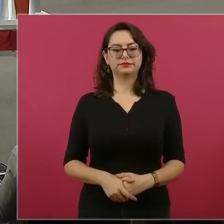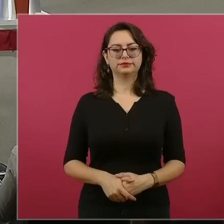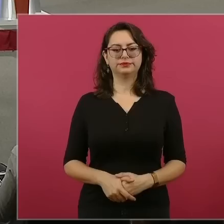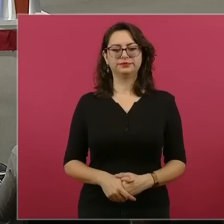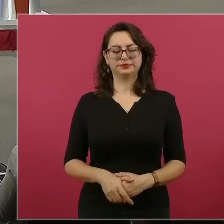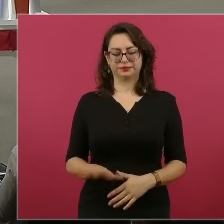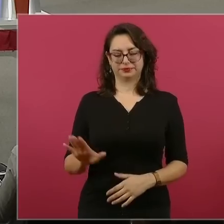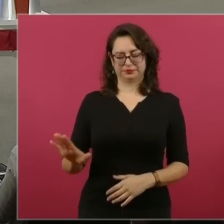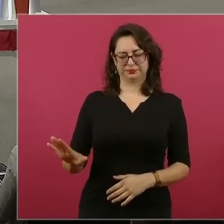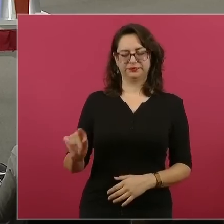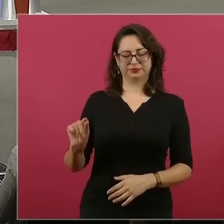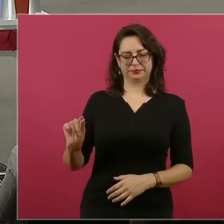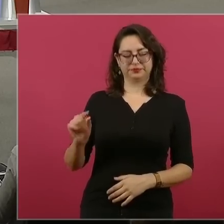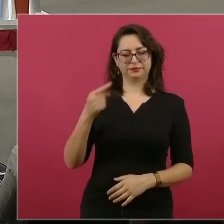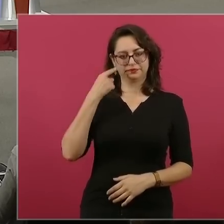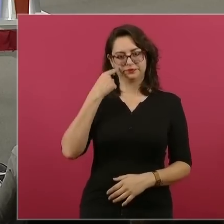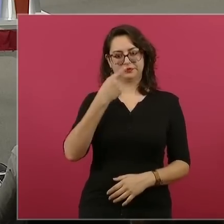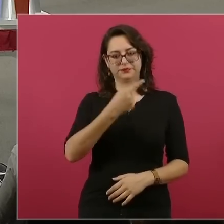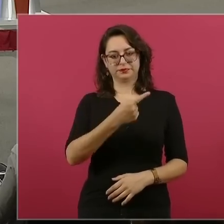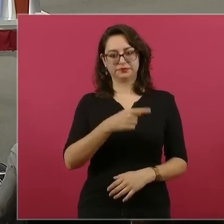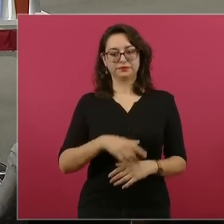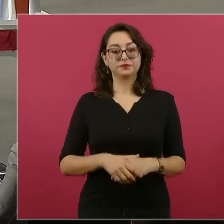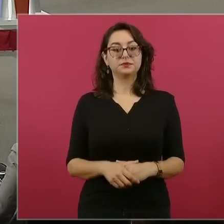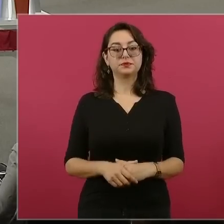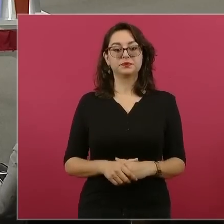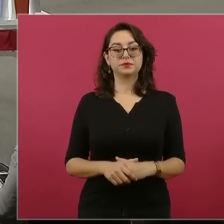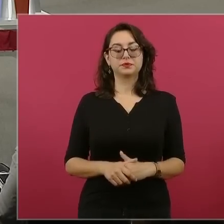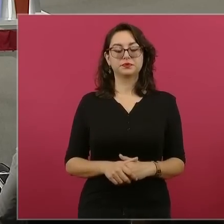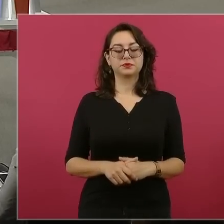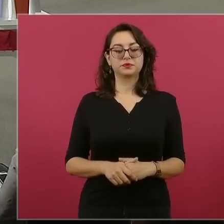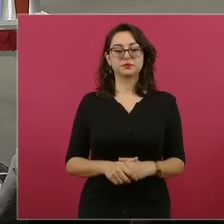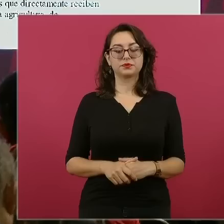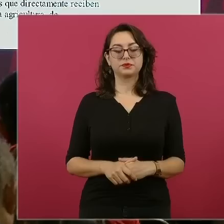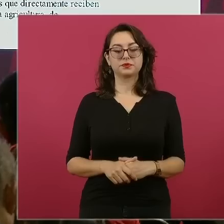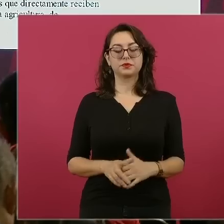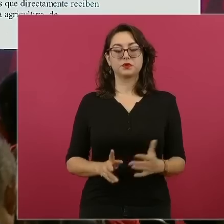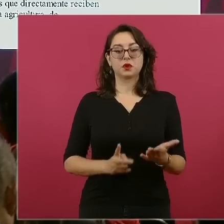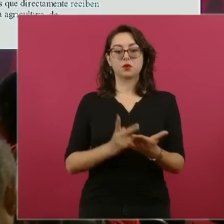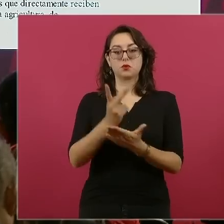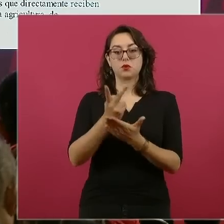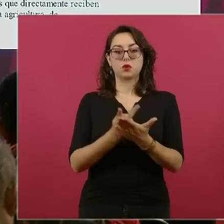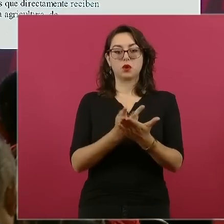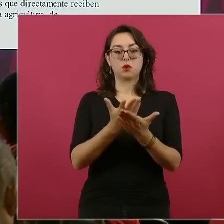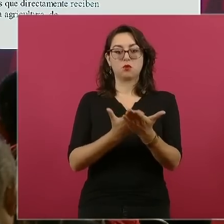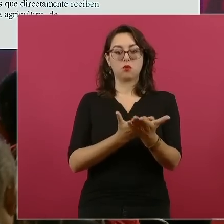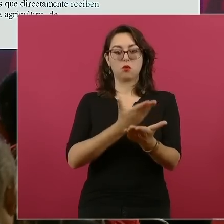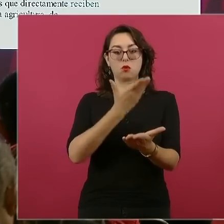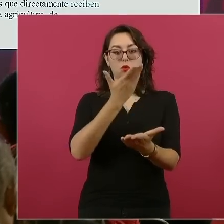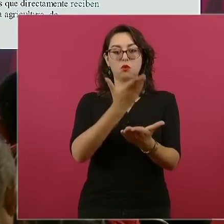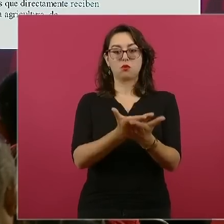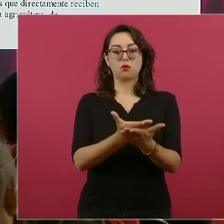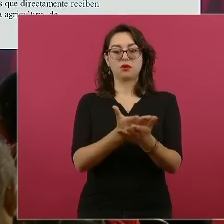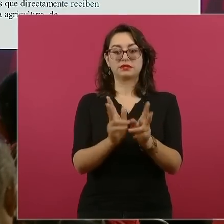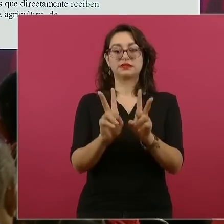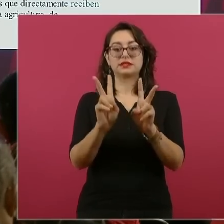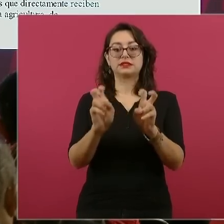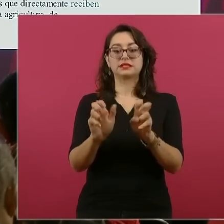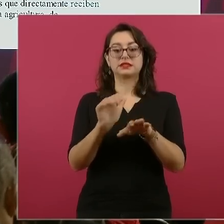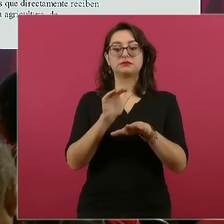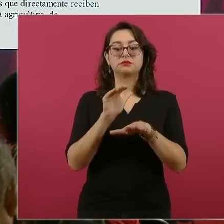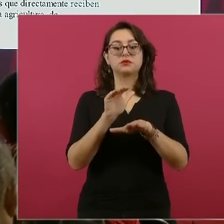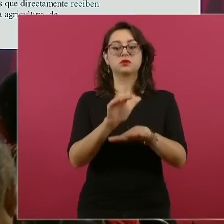Aquí está. El programa contiene además una amplia y detallada propuesta económica y social en la que